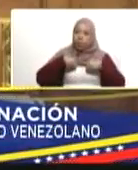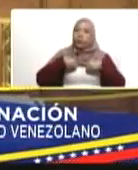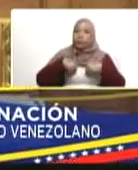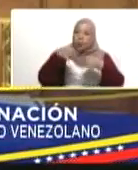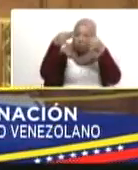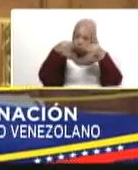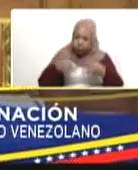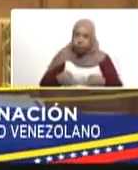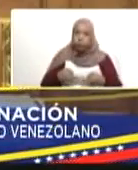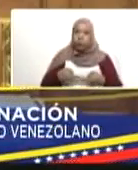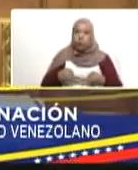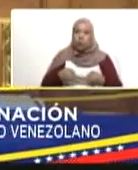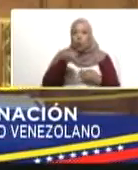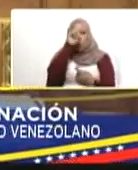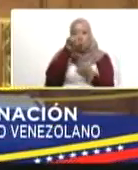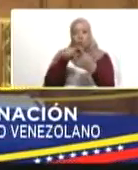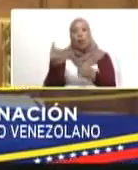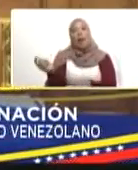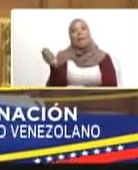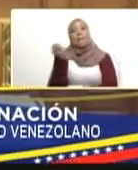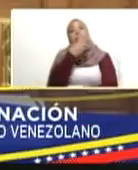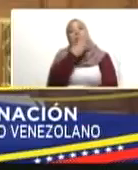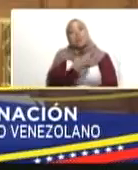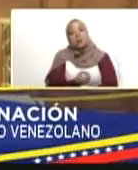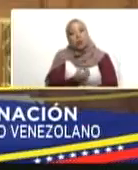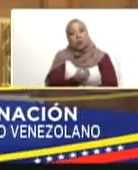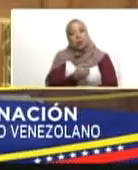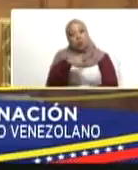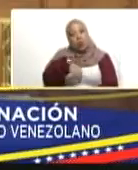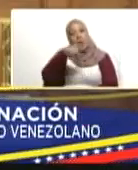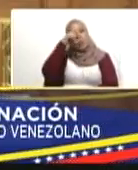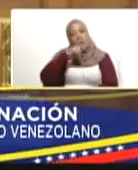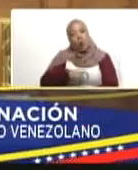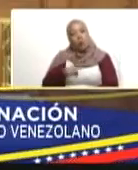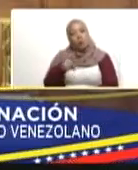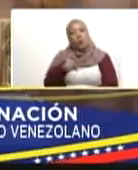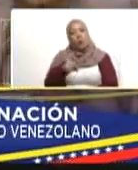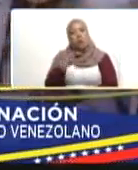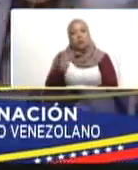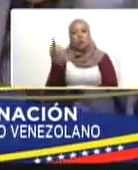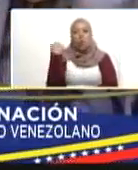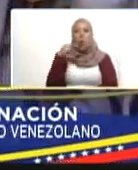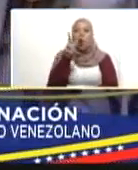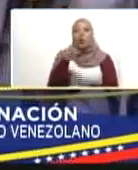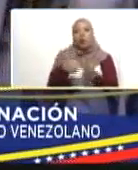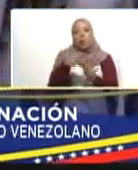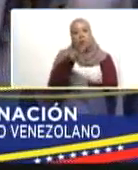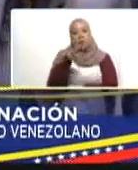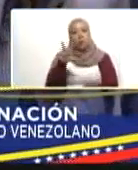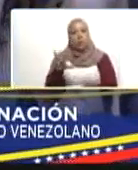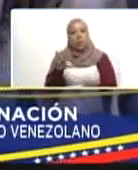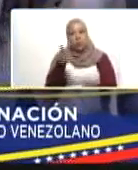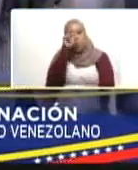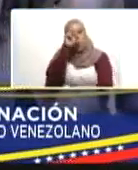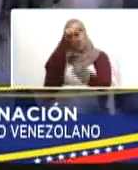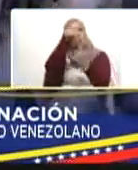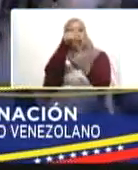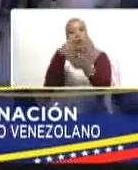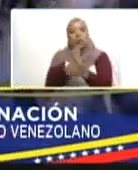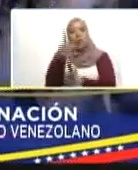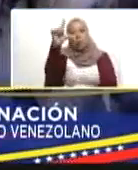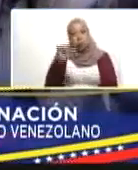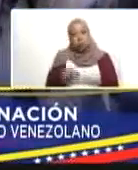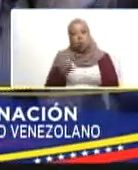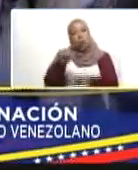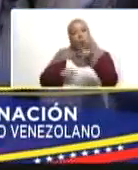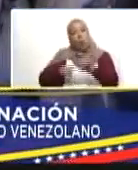correctas y por eso para el mes de diciembre de este año recién pasado 2023 logramos reducir la